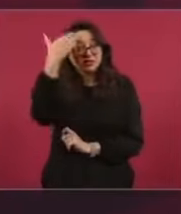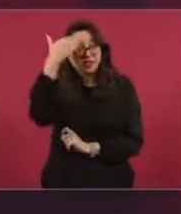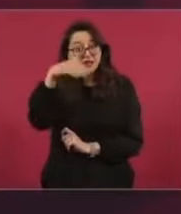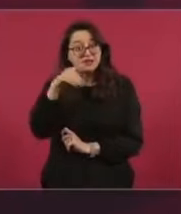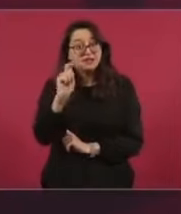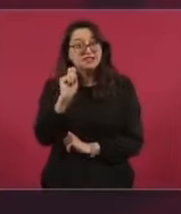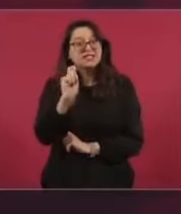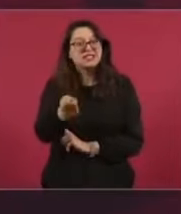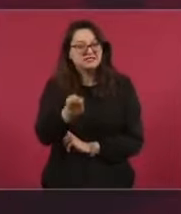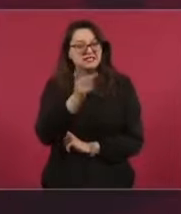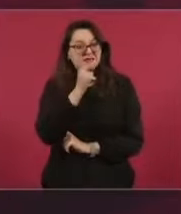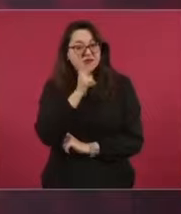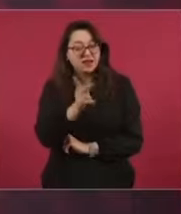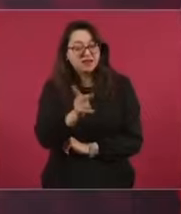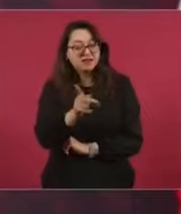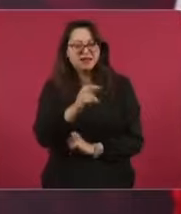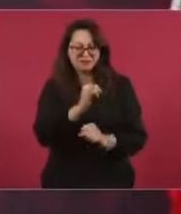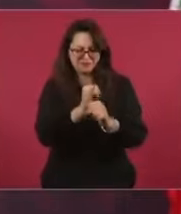de lo que estoy hablando.